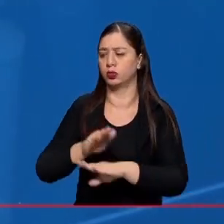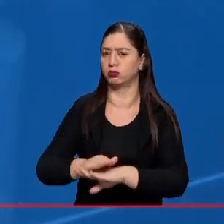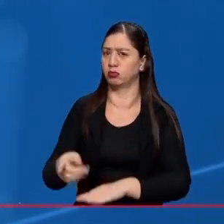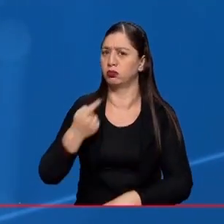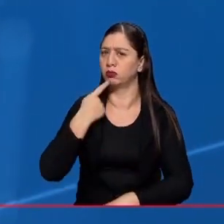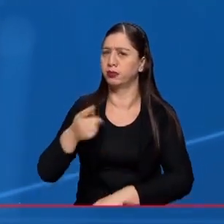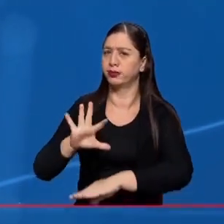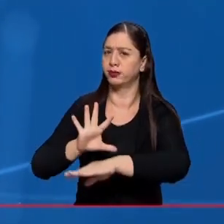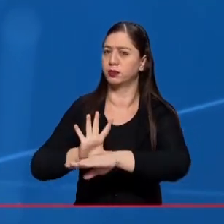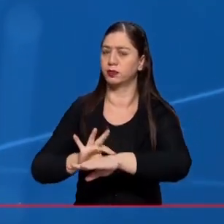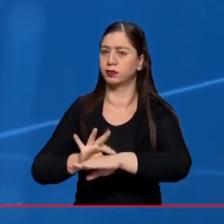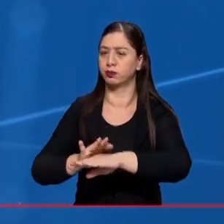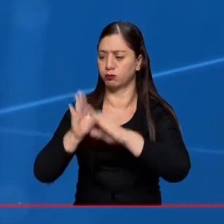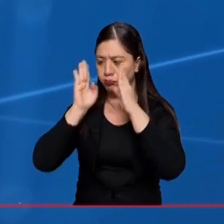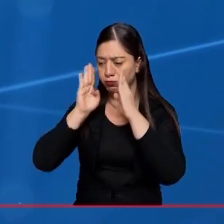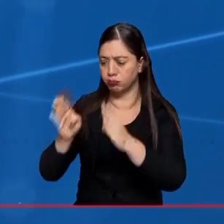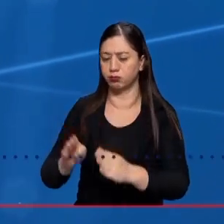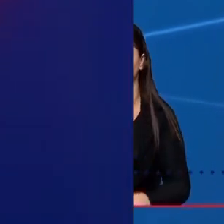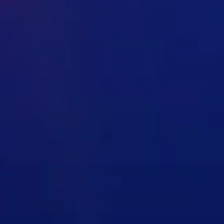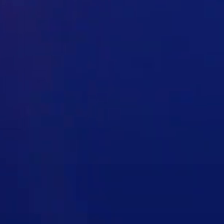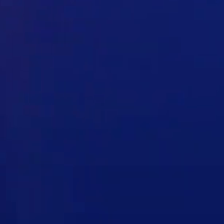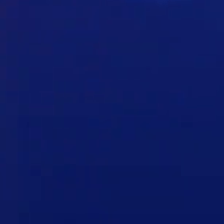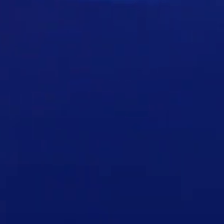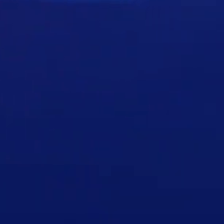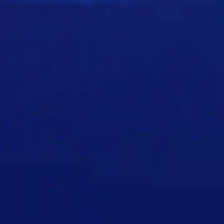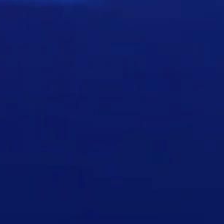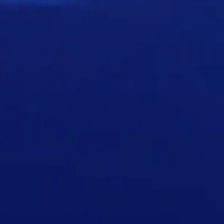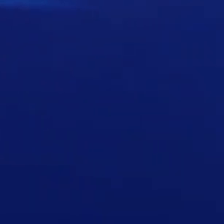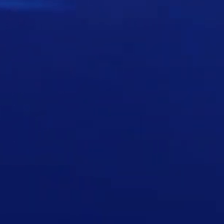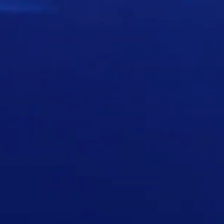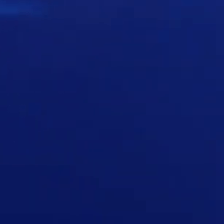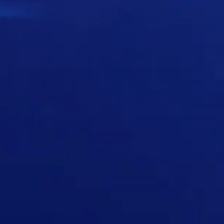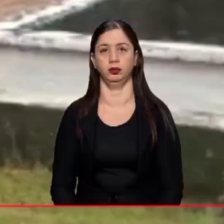dijeron los médicos que atendieron a la menor?